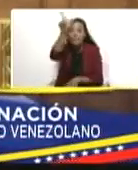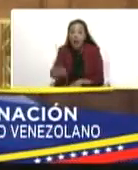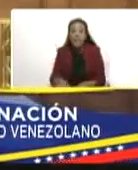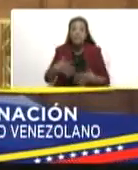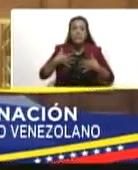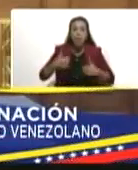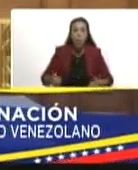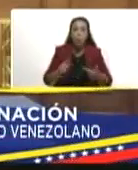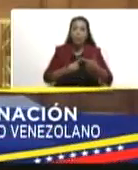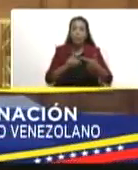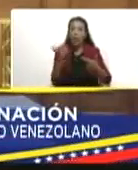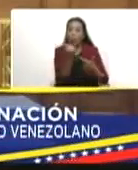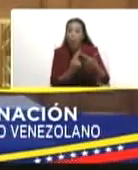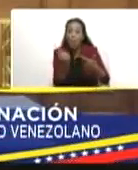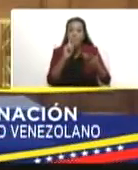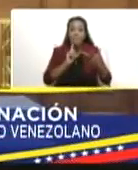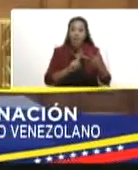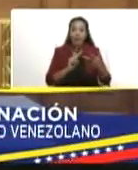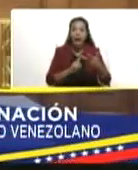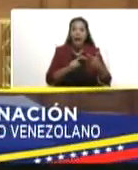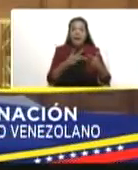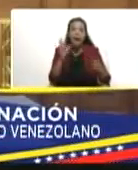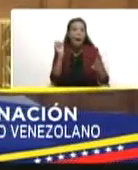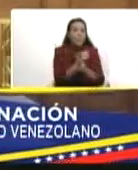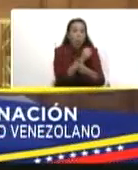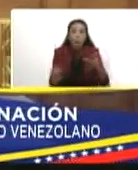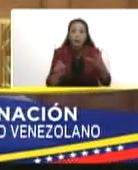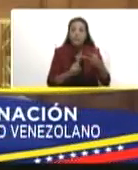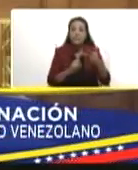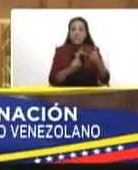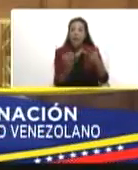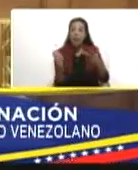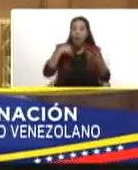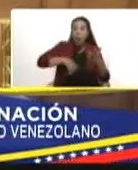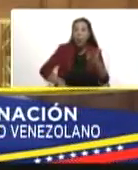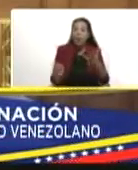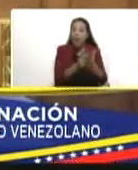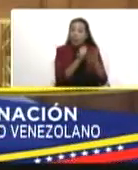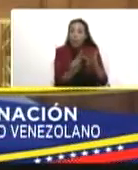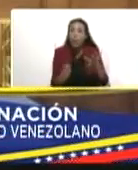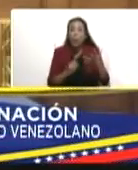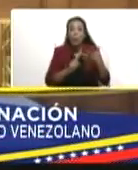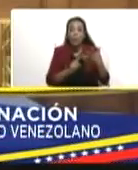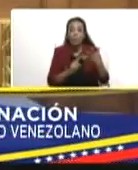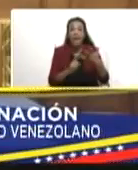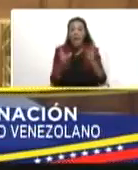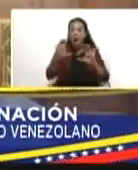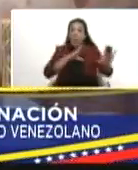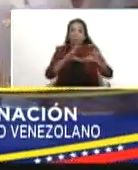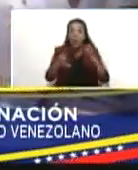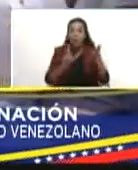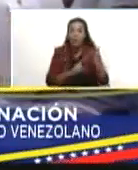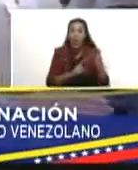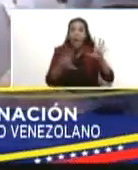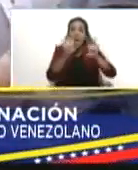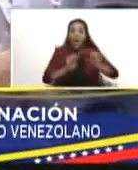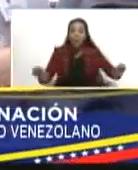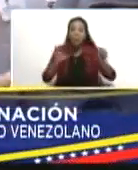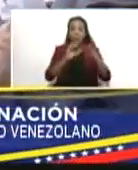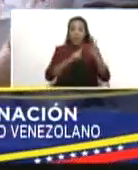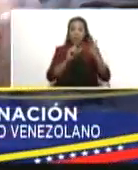salud la economía la violencia la erradicación de la violencia la comunicación la